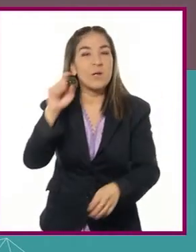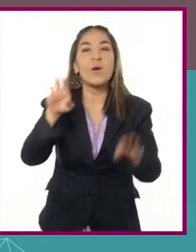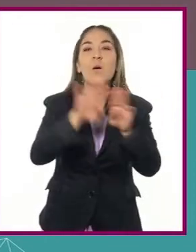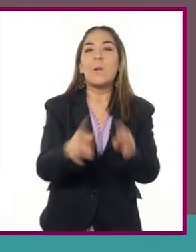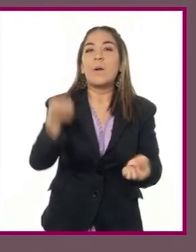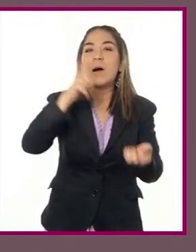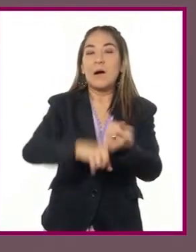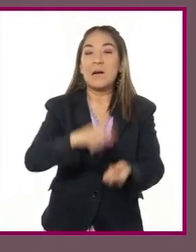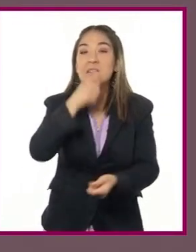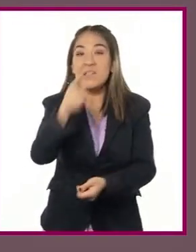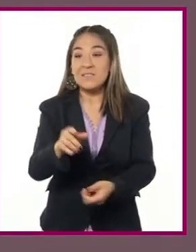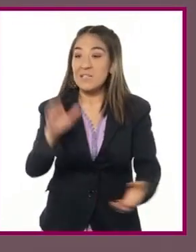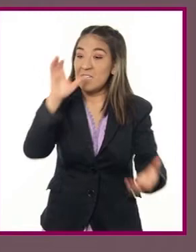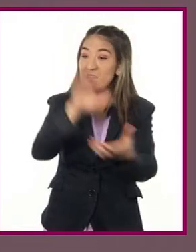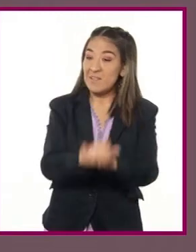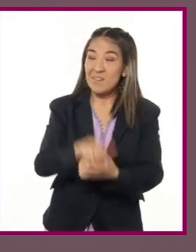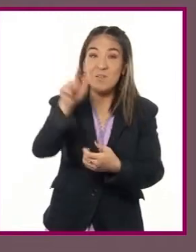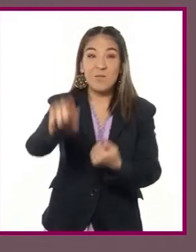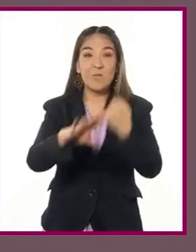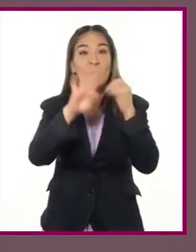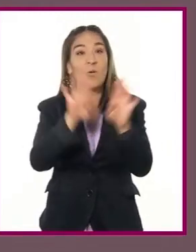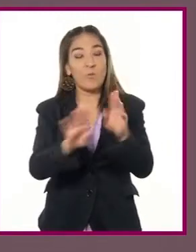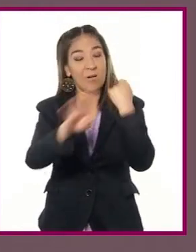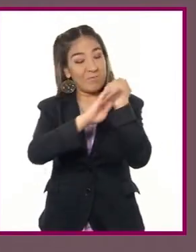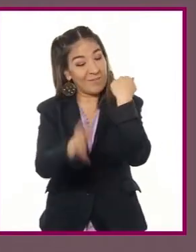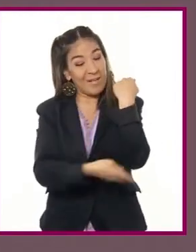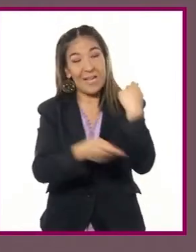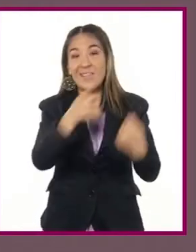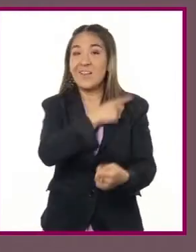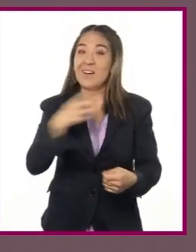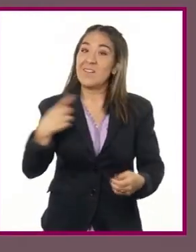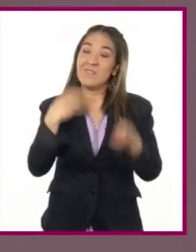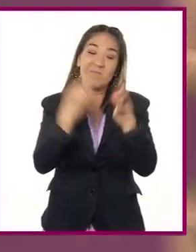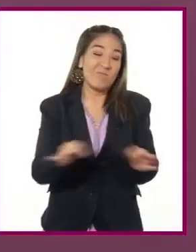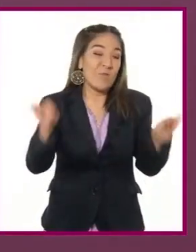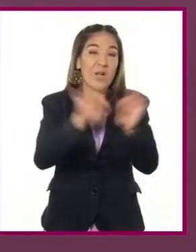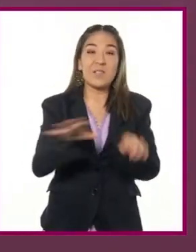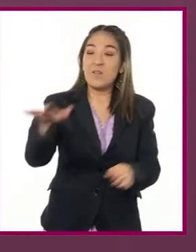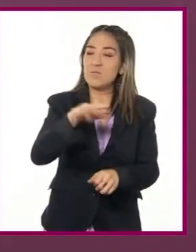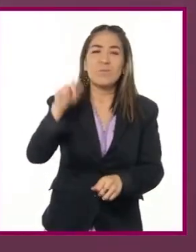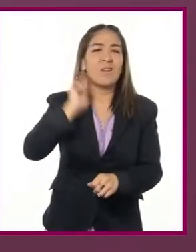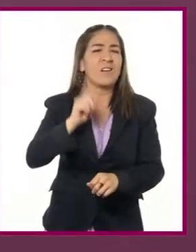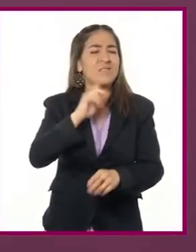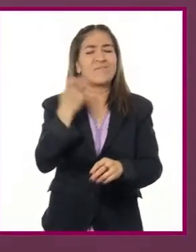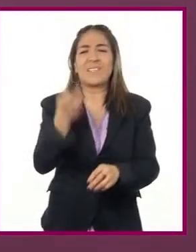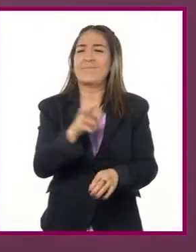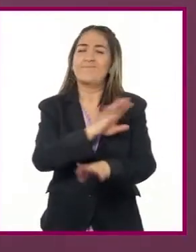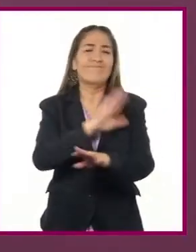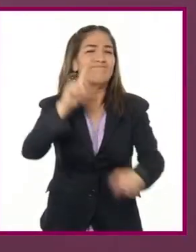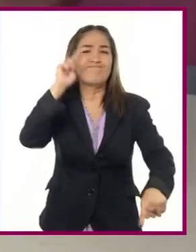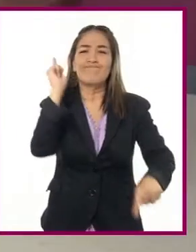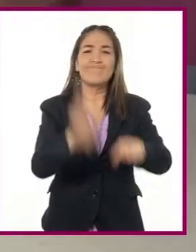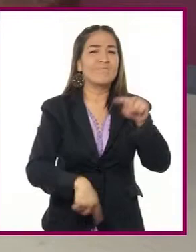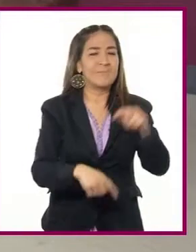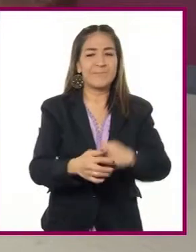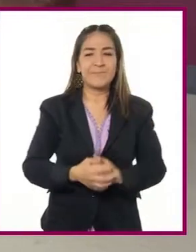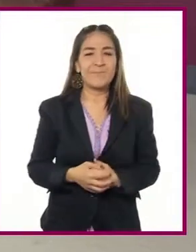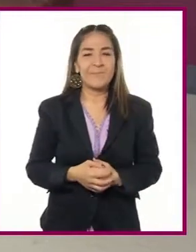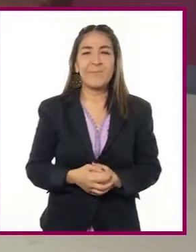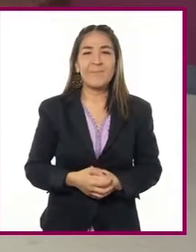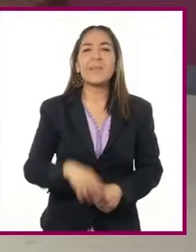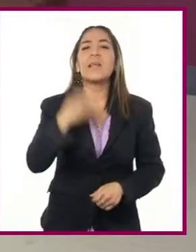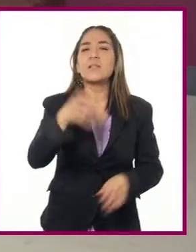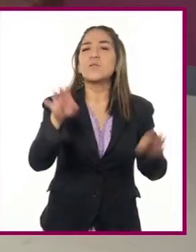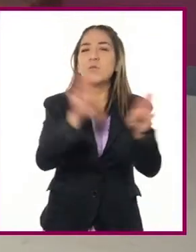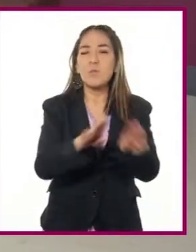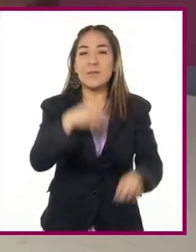creencia del matrimonio y la maternidad como único propósito de las mujeres. En el segundo Congreso,